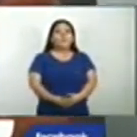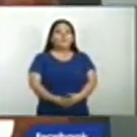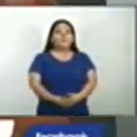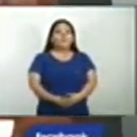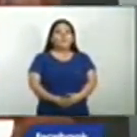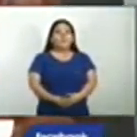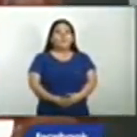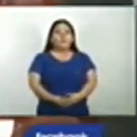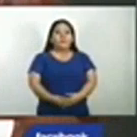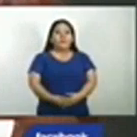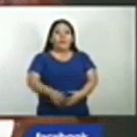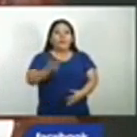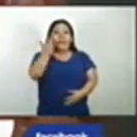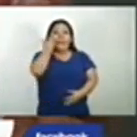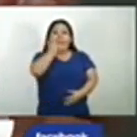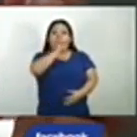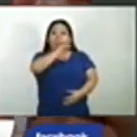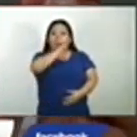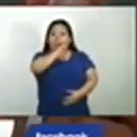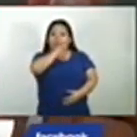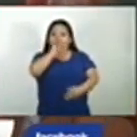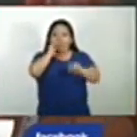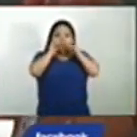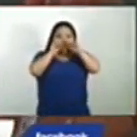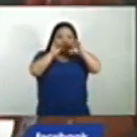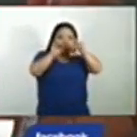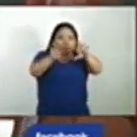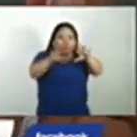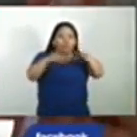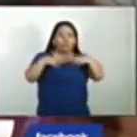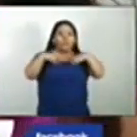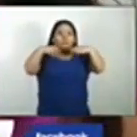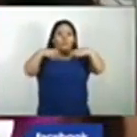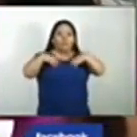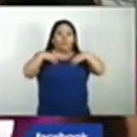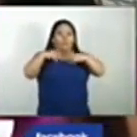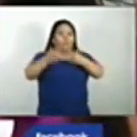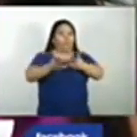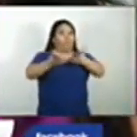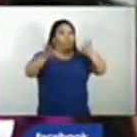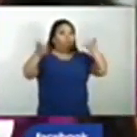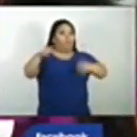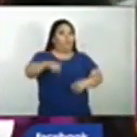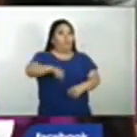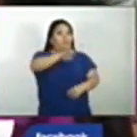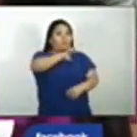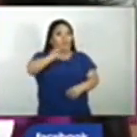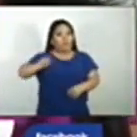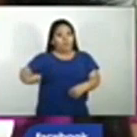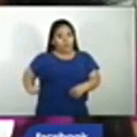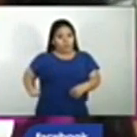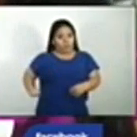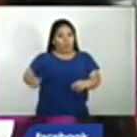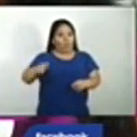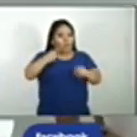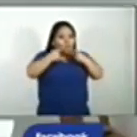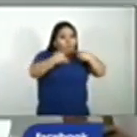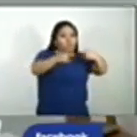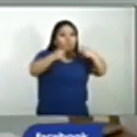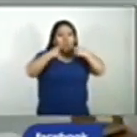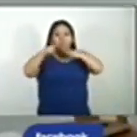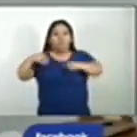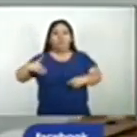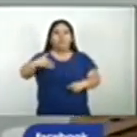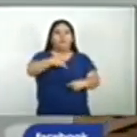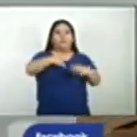Los contagios de enfermedades respiratorias siguen incrementando en el país. Conozca los datos divulgados por el Ministerio de